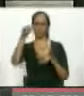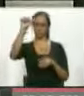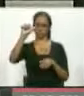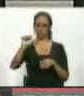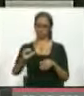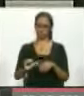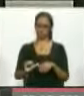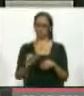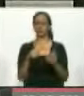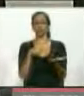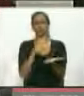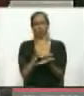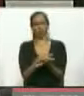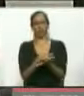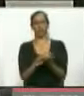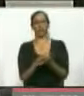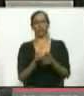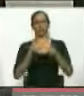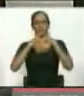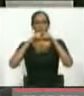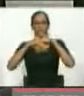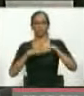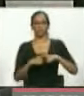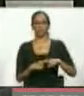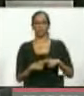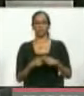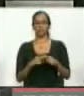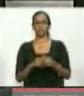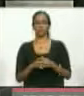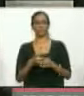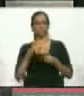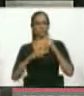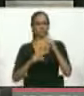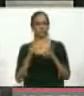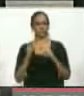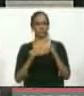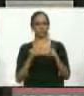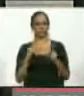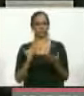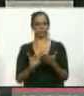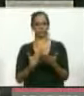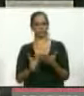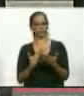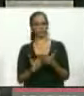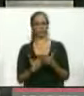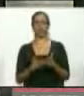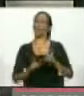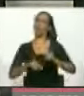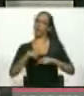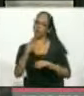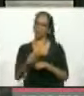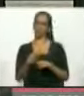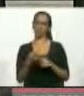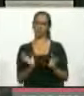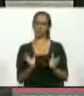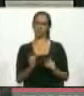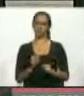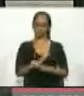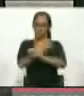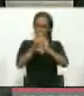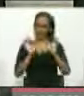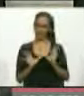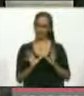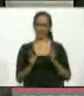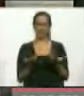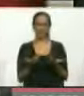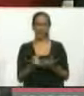sobre las estadísticas que se habla también y se plantea pues lo otro otra cosa que es obvia que fue el